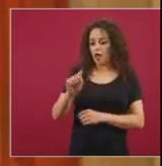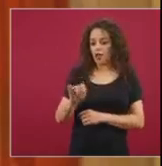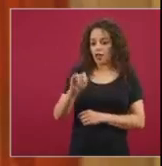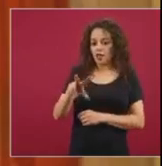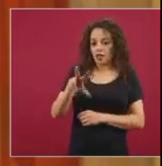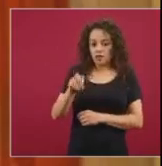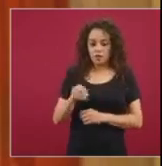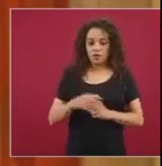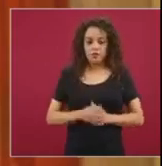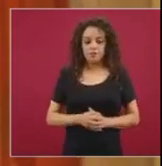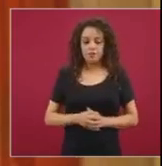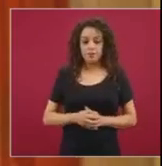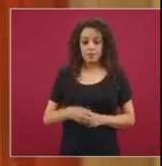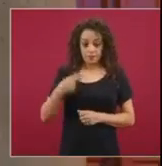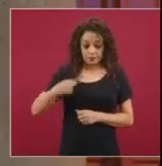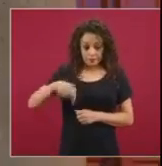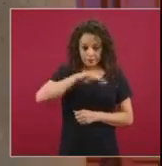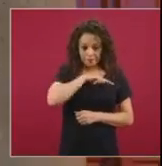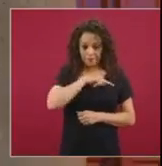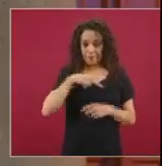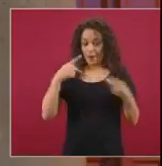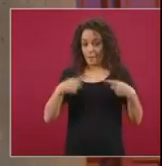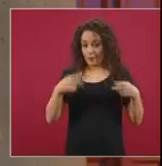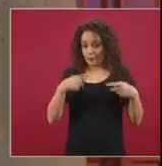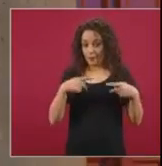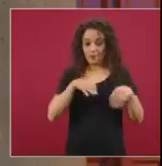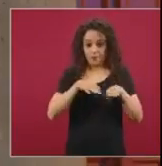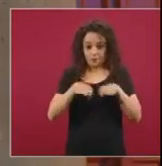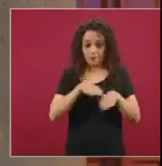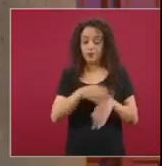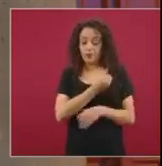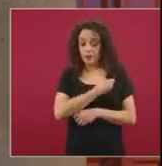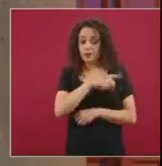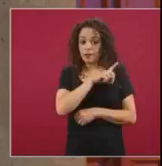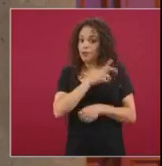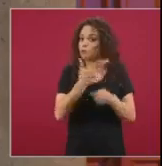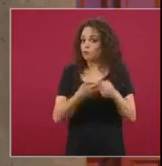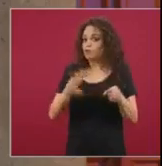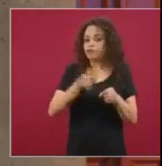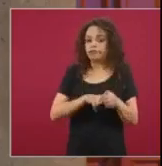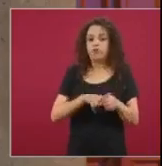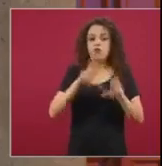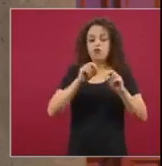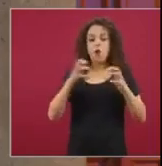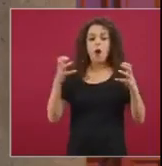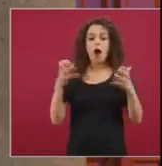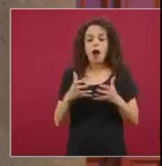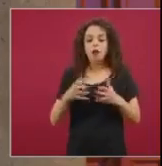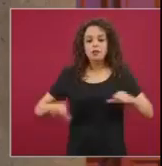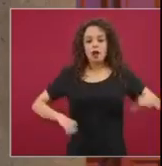población ni nosotros como personal de salud, las acciones necesarias para poder cortar esas cadenas de